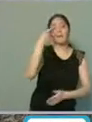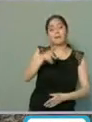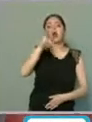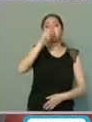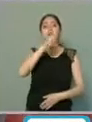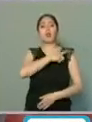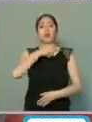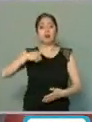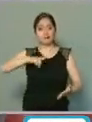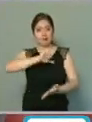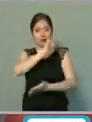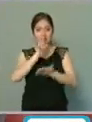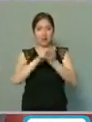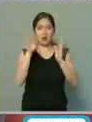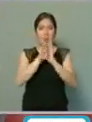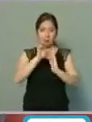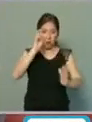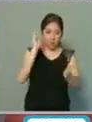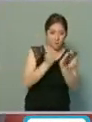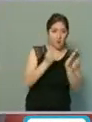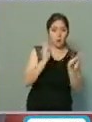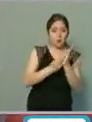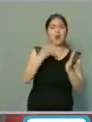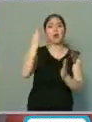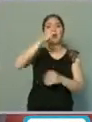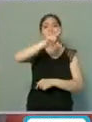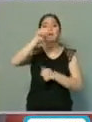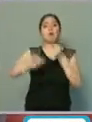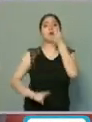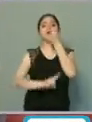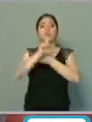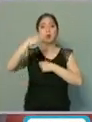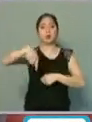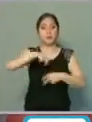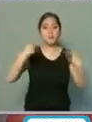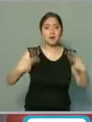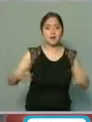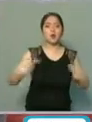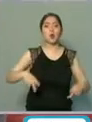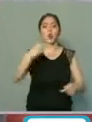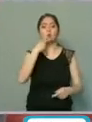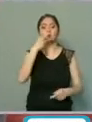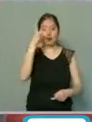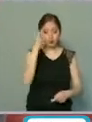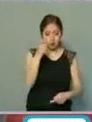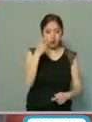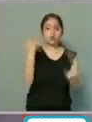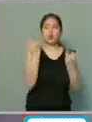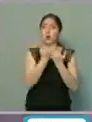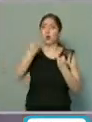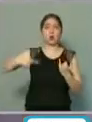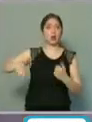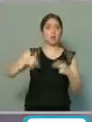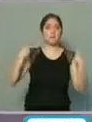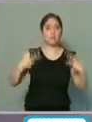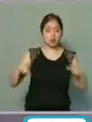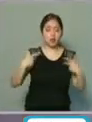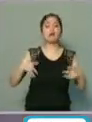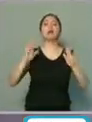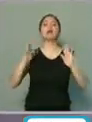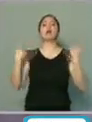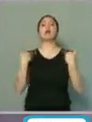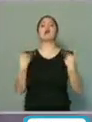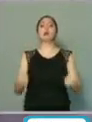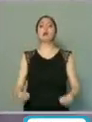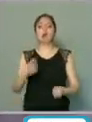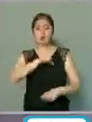de armamento que al final del día, pues hasta puede ser contraproducente para el mismo que lo utiliza, ¿no? Entonces... Así es, y la opinión pública lo ha entendido, la gente lo ha entendido y lo